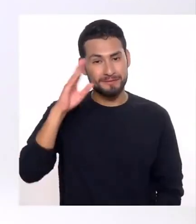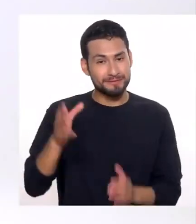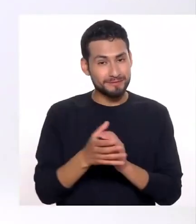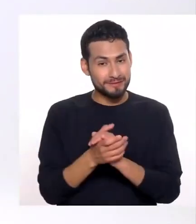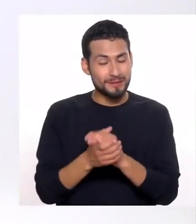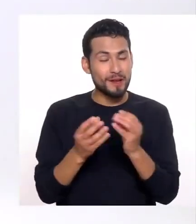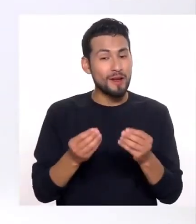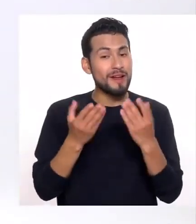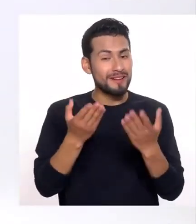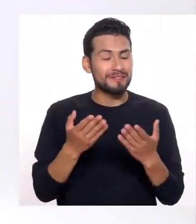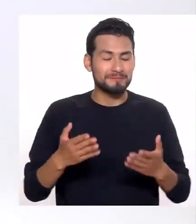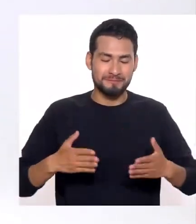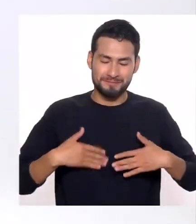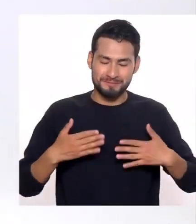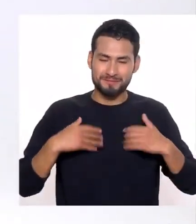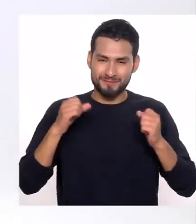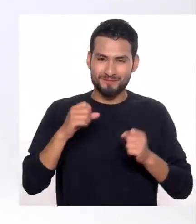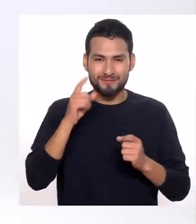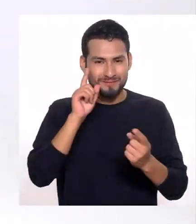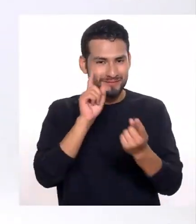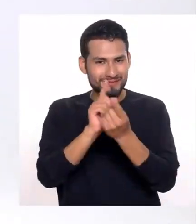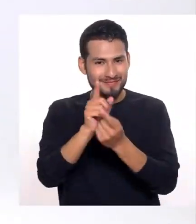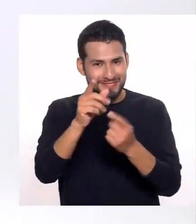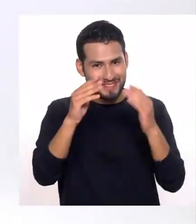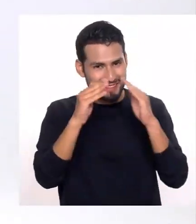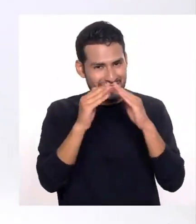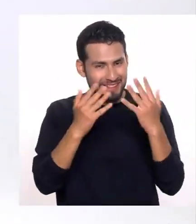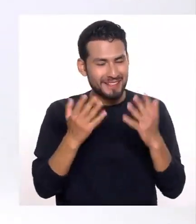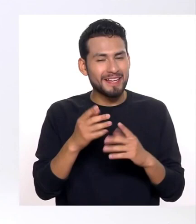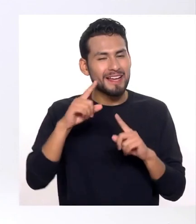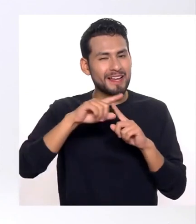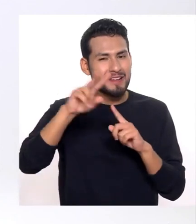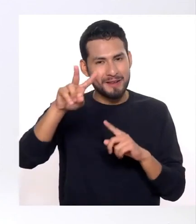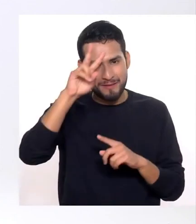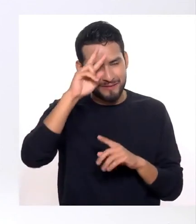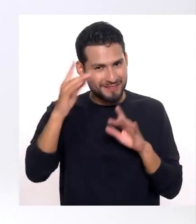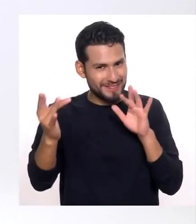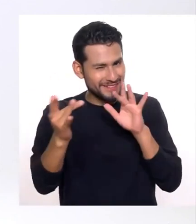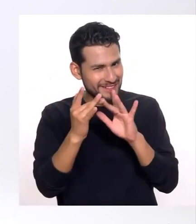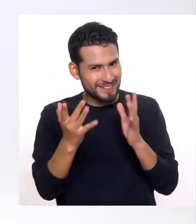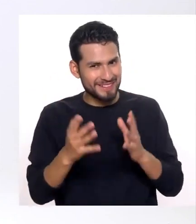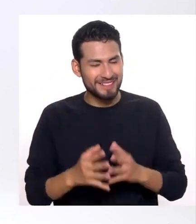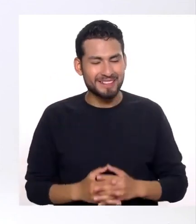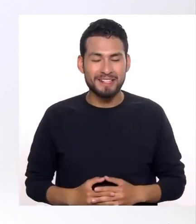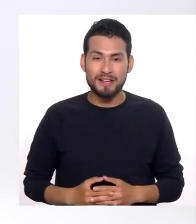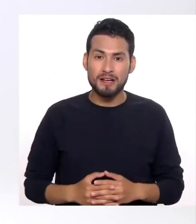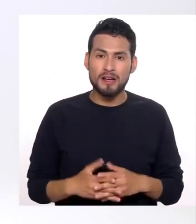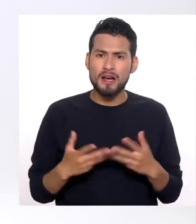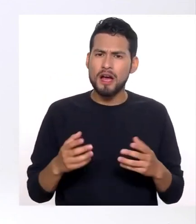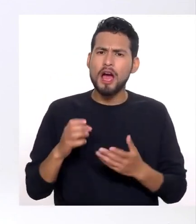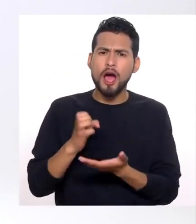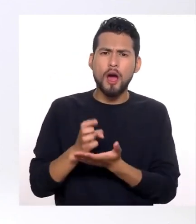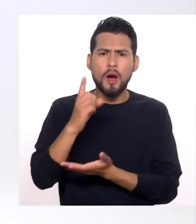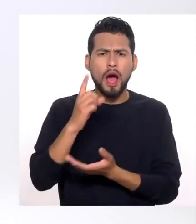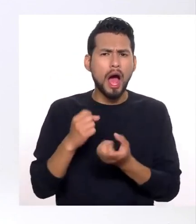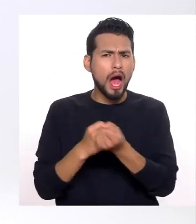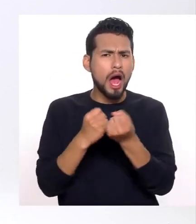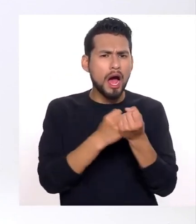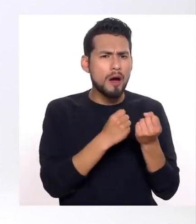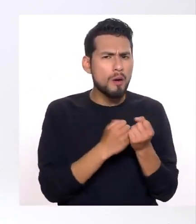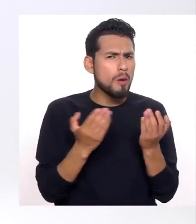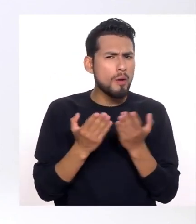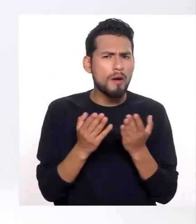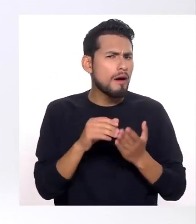¿Qué tal, amigos? ¿Cómo están? Es un gusto poder ingresar a sus hogares por la señal de TV Perú. La falta de apoyo educativo en